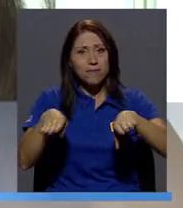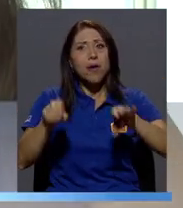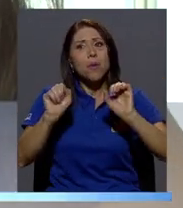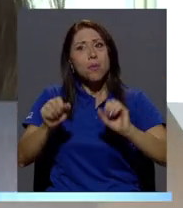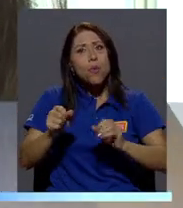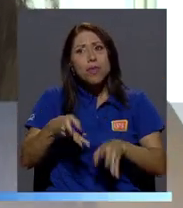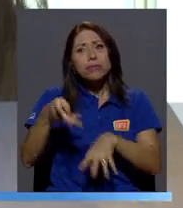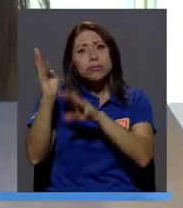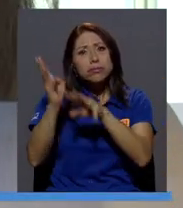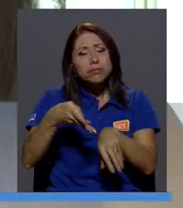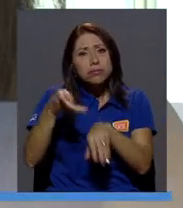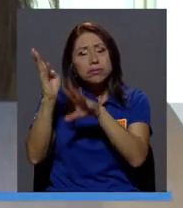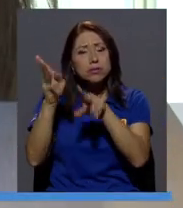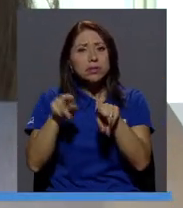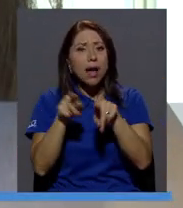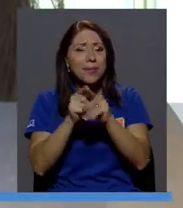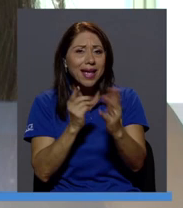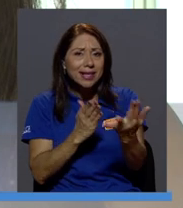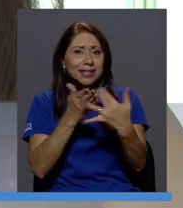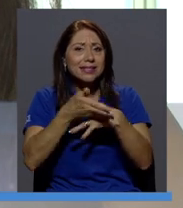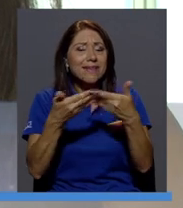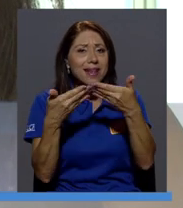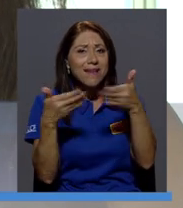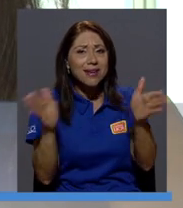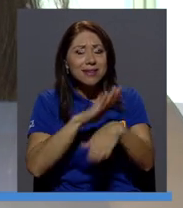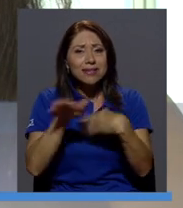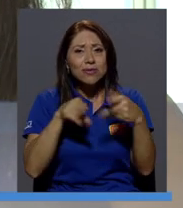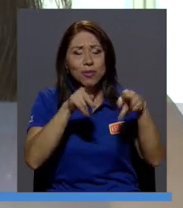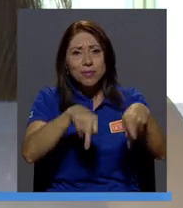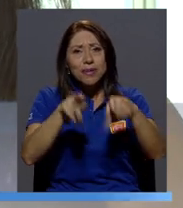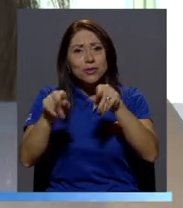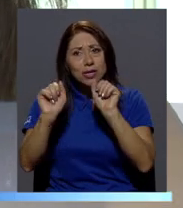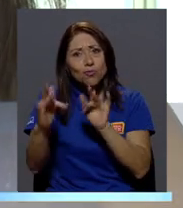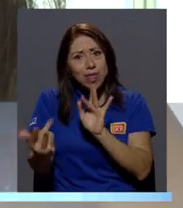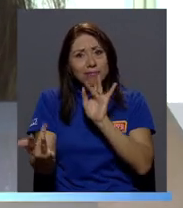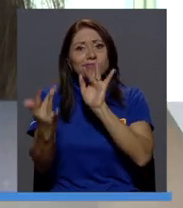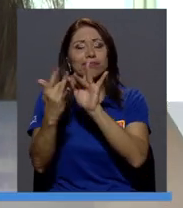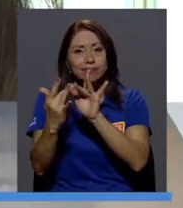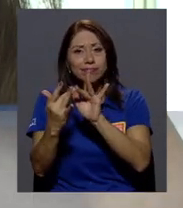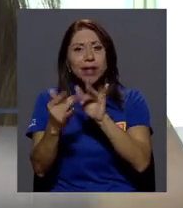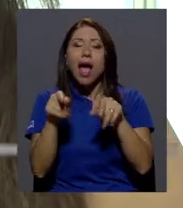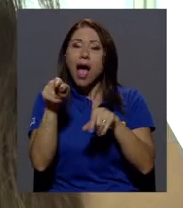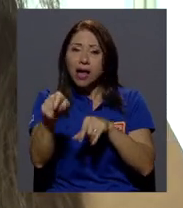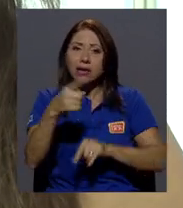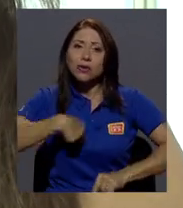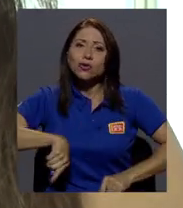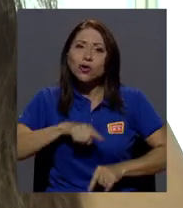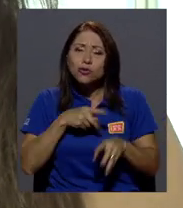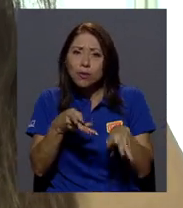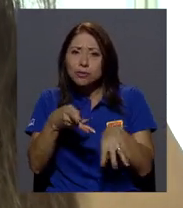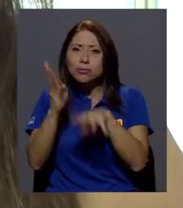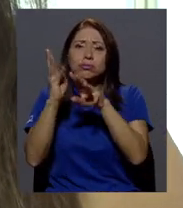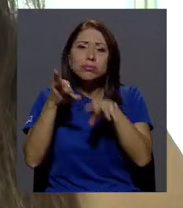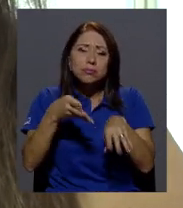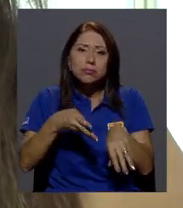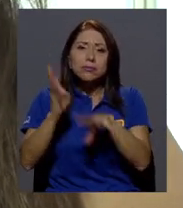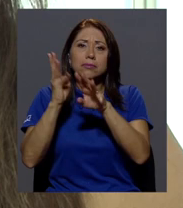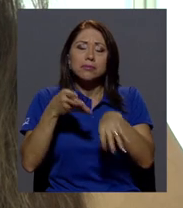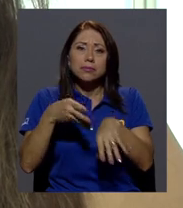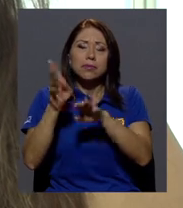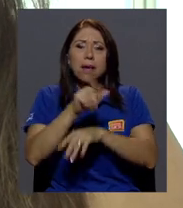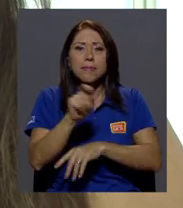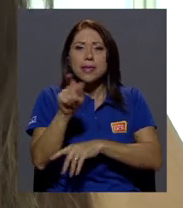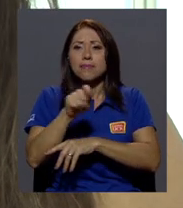interactiva, es accesible, abierta para todo público y pues ahí pues vamos actualizando mes a mes